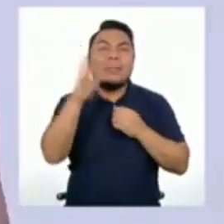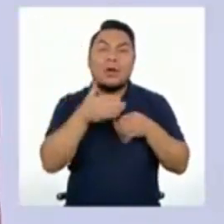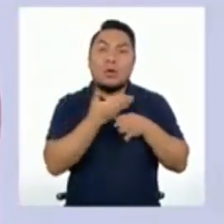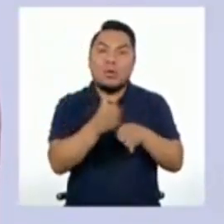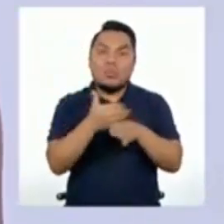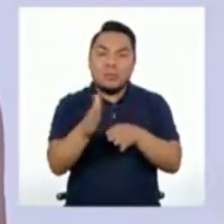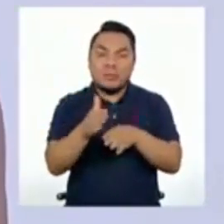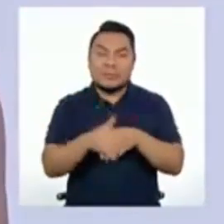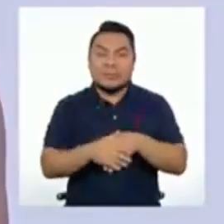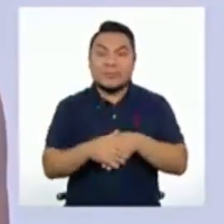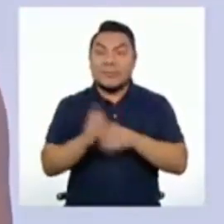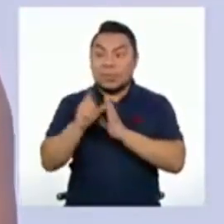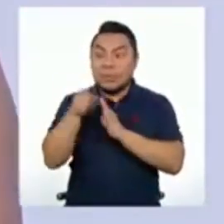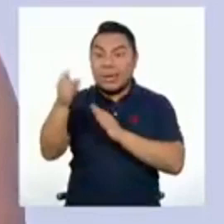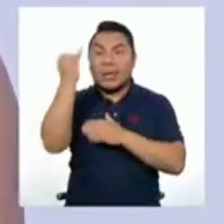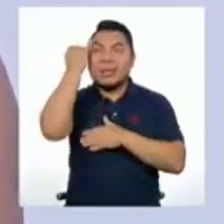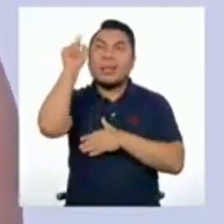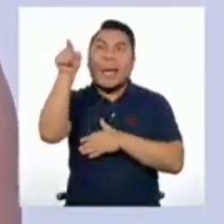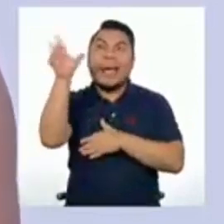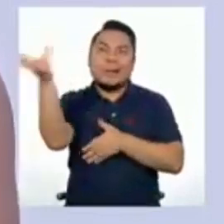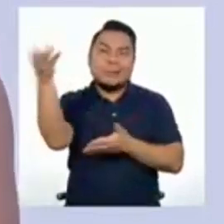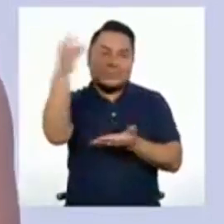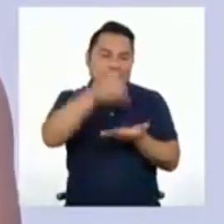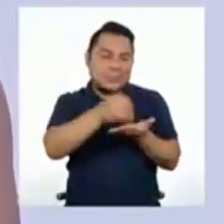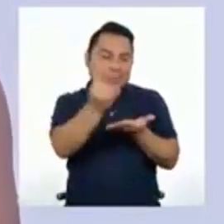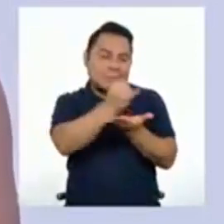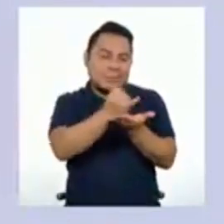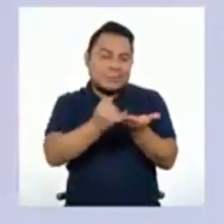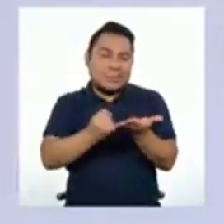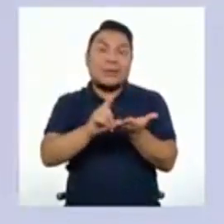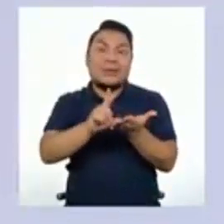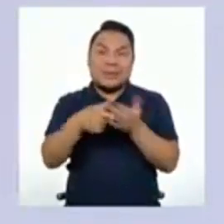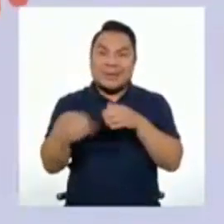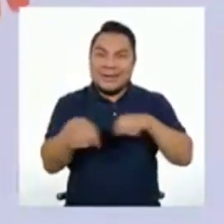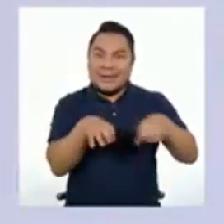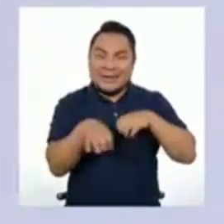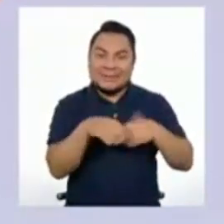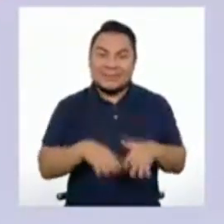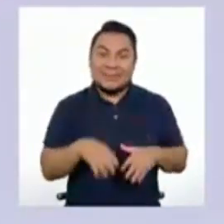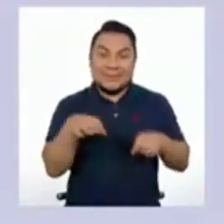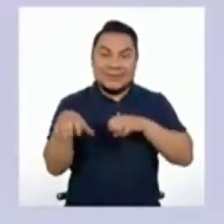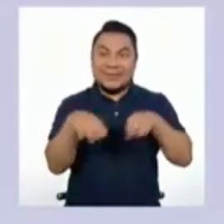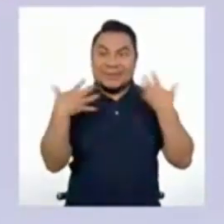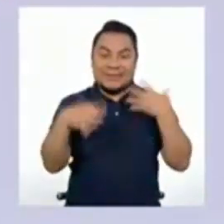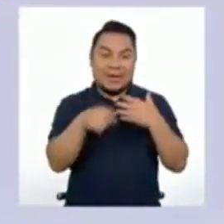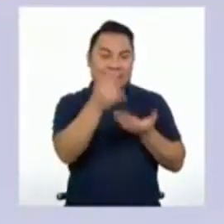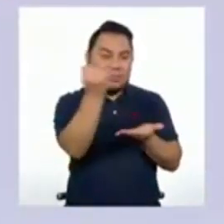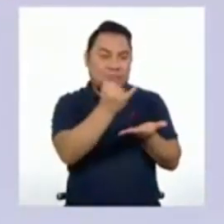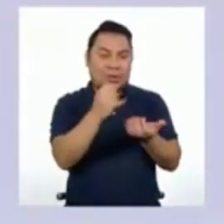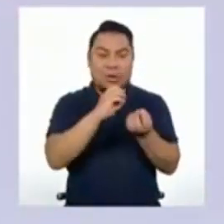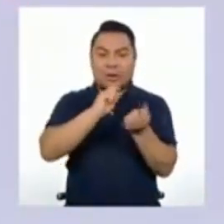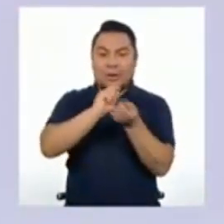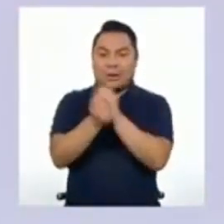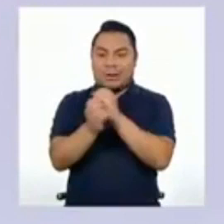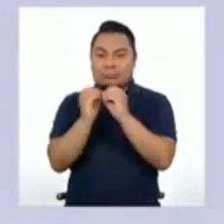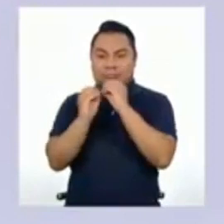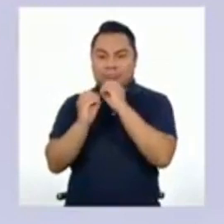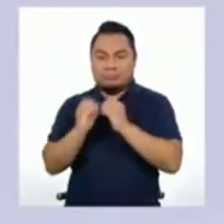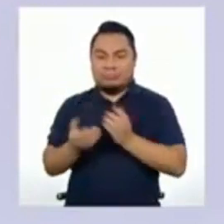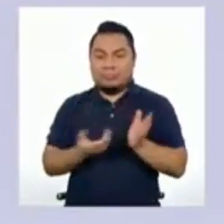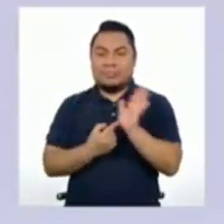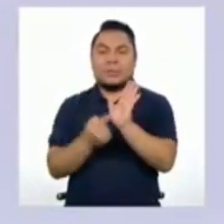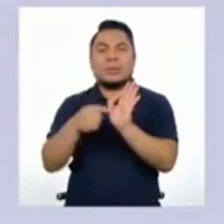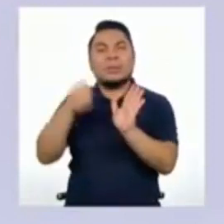compartirla. Dibujamos nuestra idea y después la realizamos. Una vez hecha, construida la solución, evaluamos si